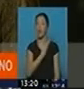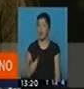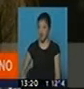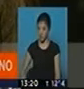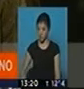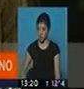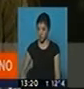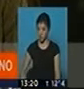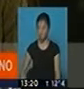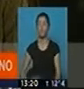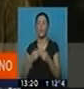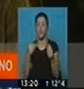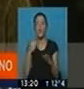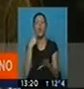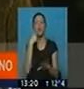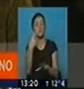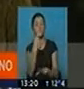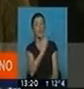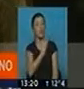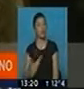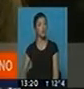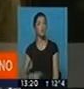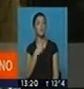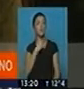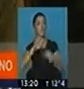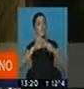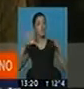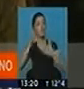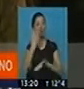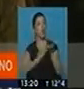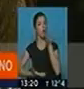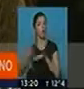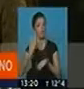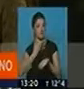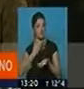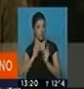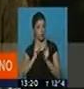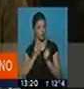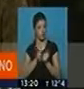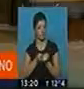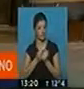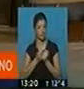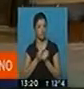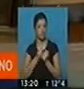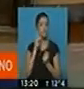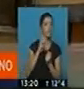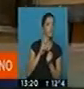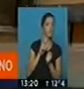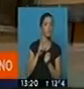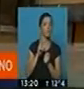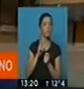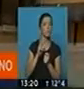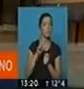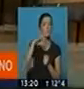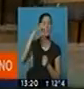en funciones? Decir que lo que quieren ellos es una soberanía compartida. Están apretando con esto y viendo la debilidad del Peñón ante la